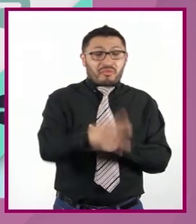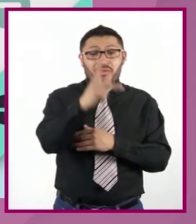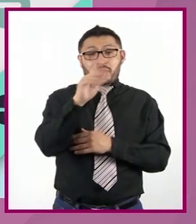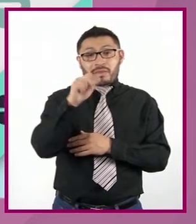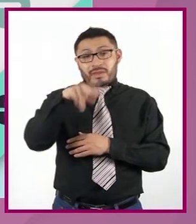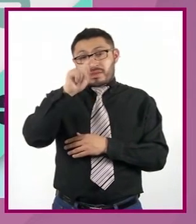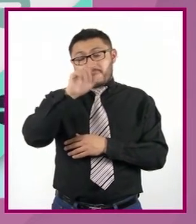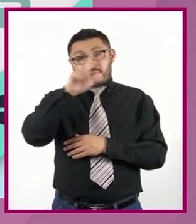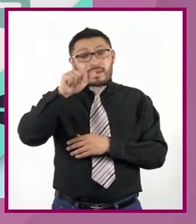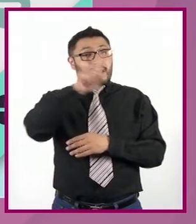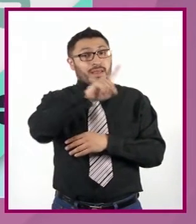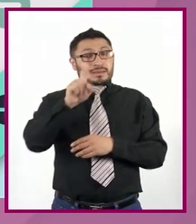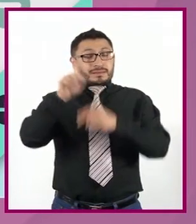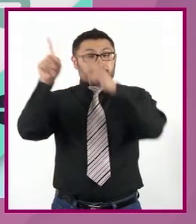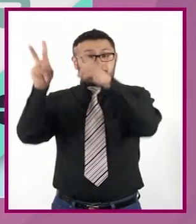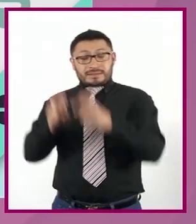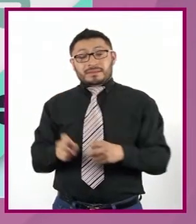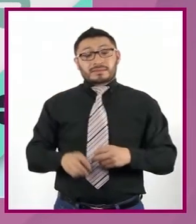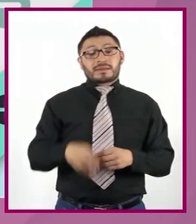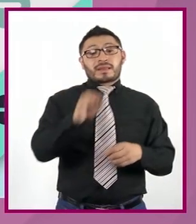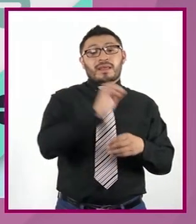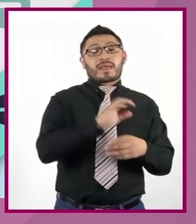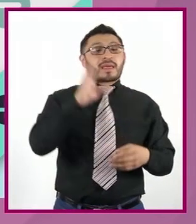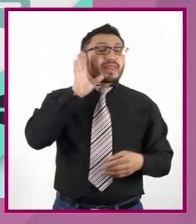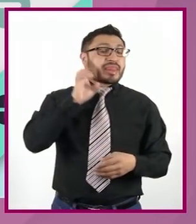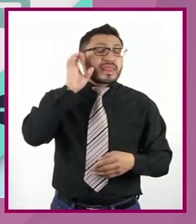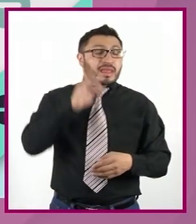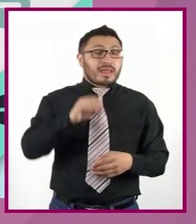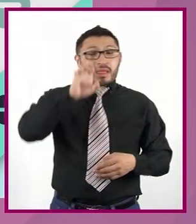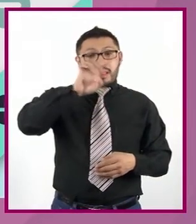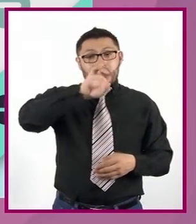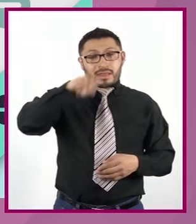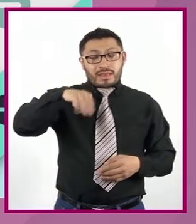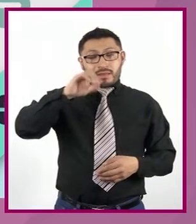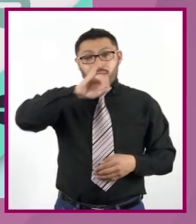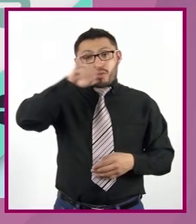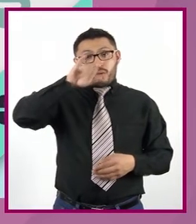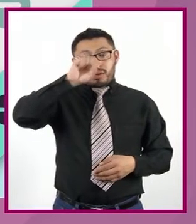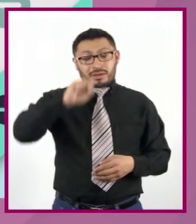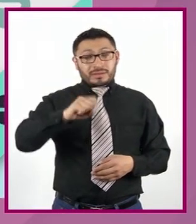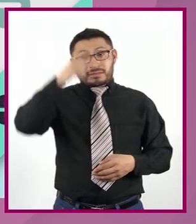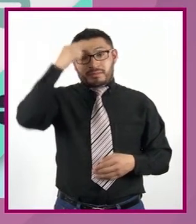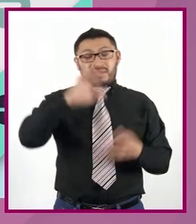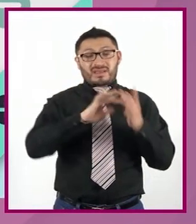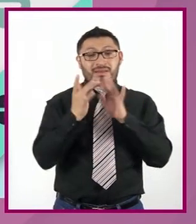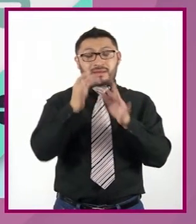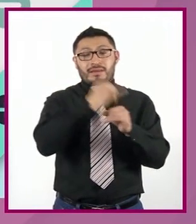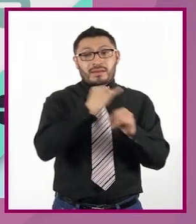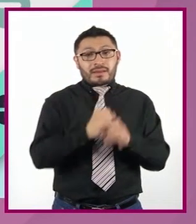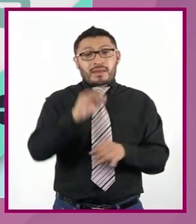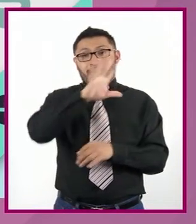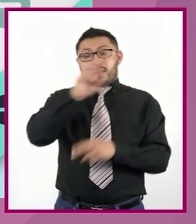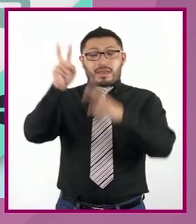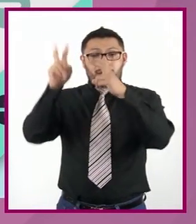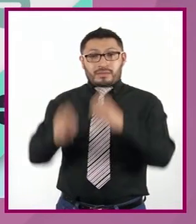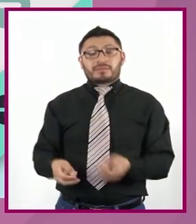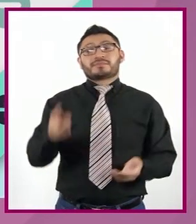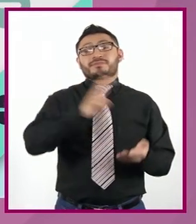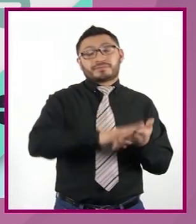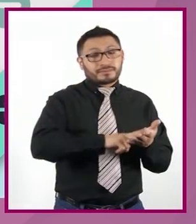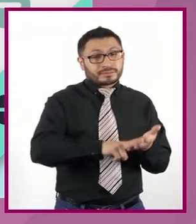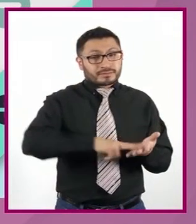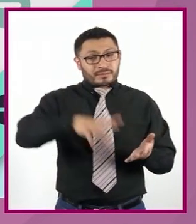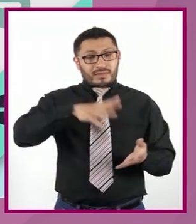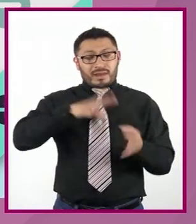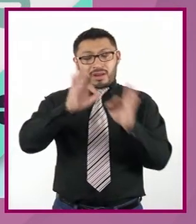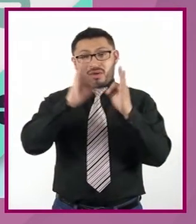el sector naranja se encuentran los emojis para redes sociales con 500 descargas. En el sector verde están los